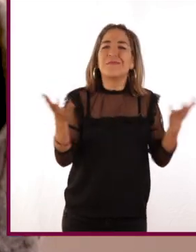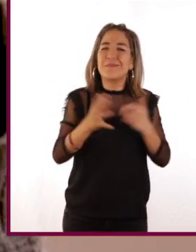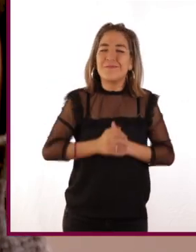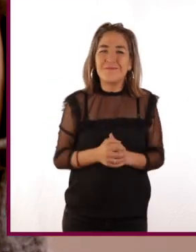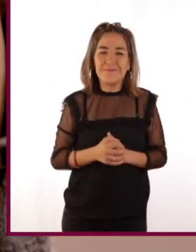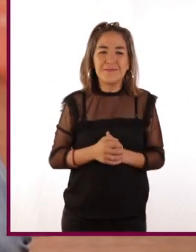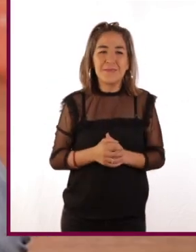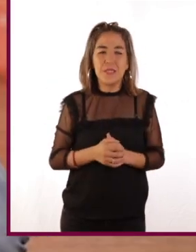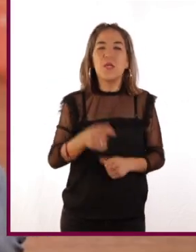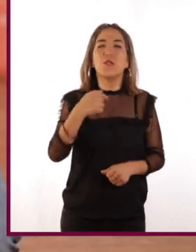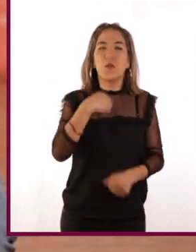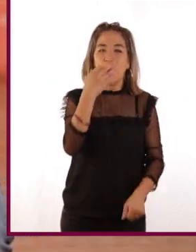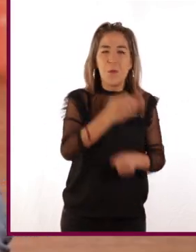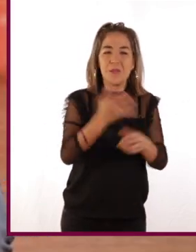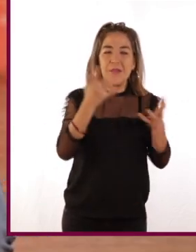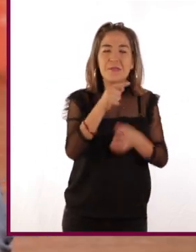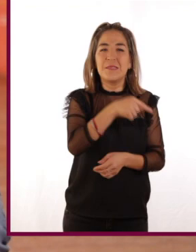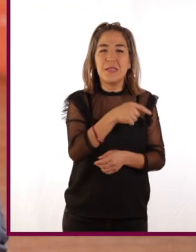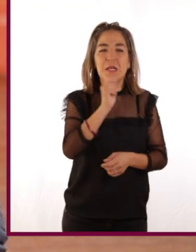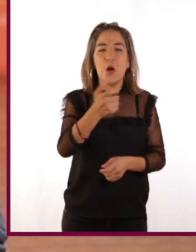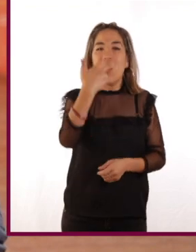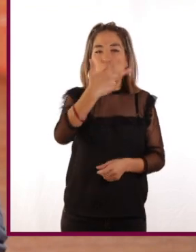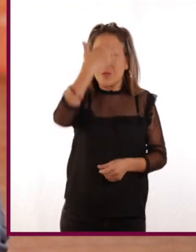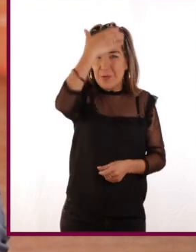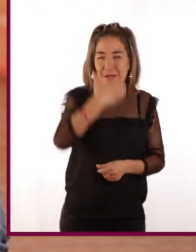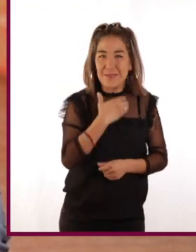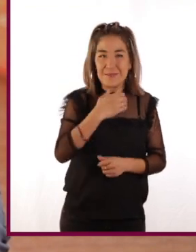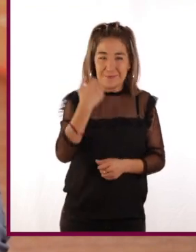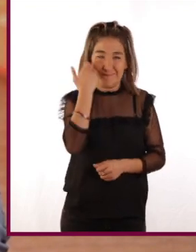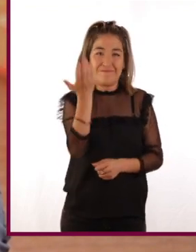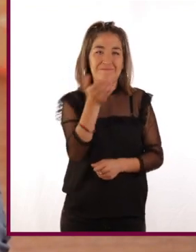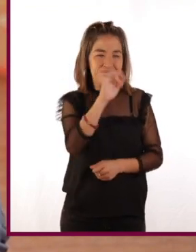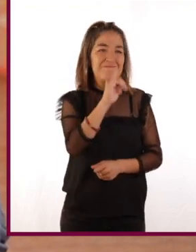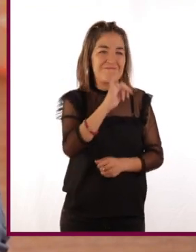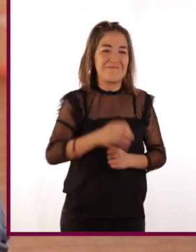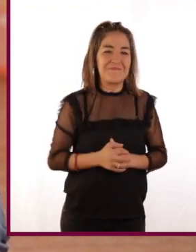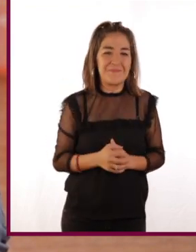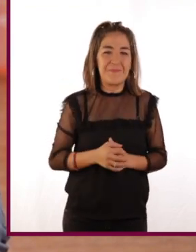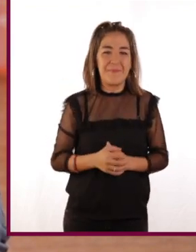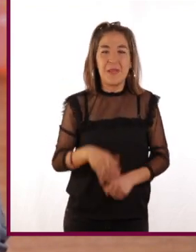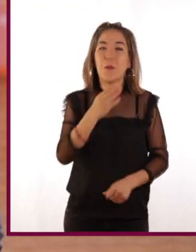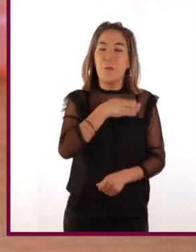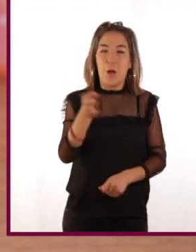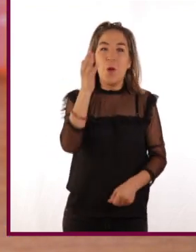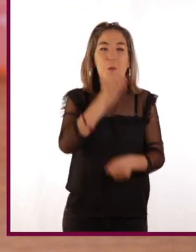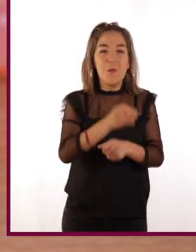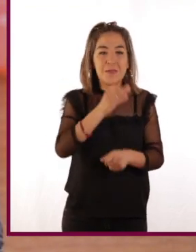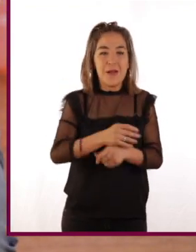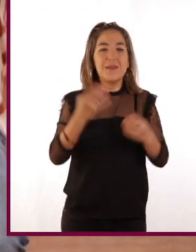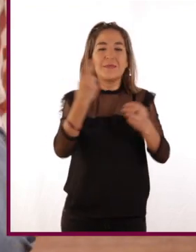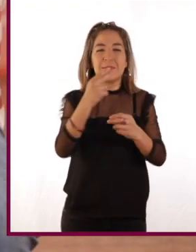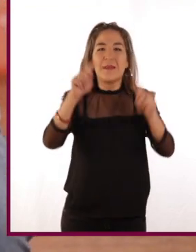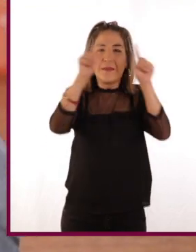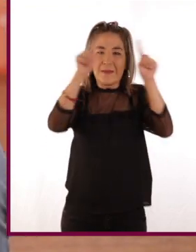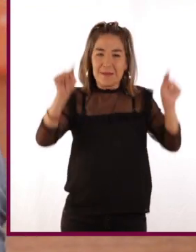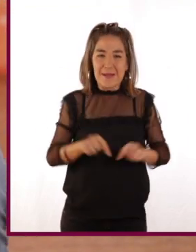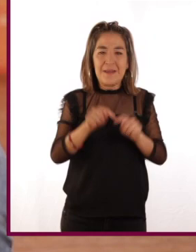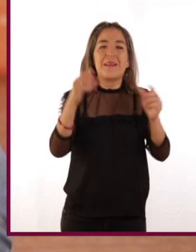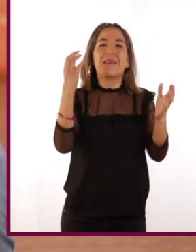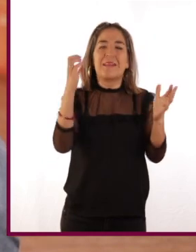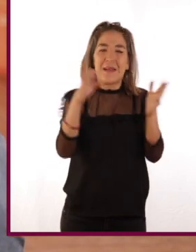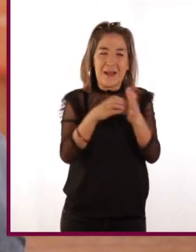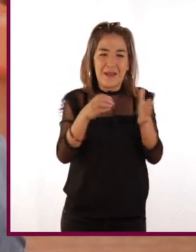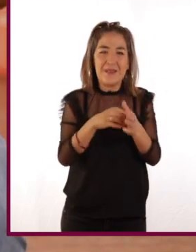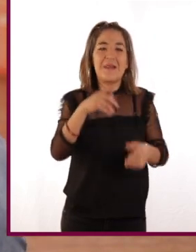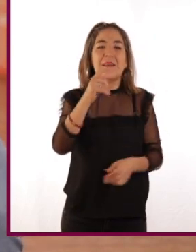¿qué necesitaríamos? Bueno, yo haré este de 8 caras. ¿Te late? ¿Ok? Bueno, pues necesitamos